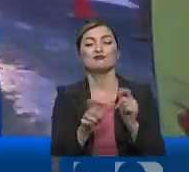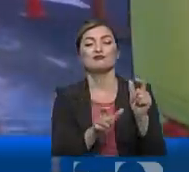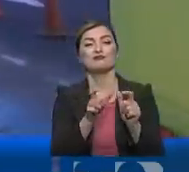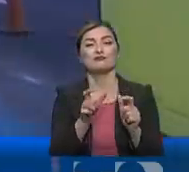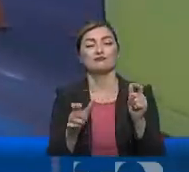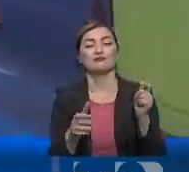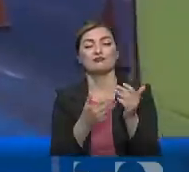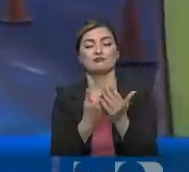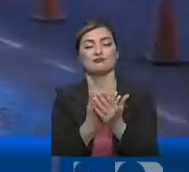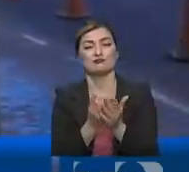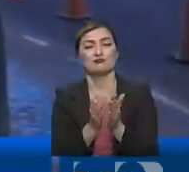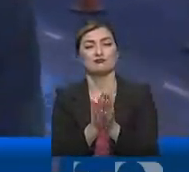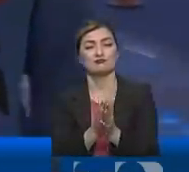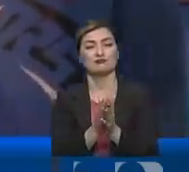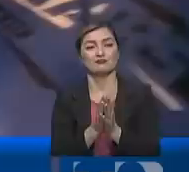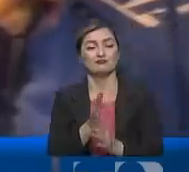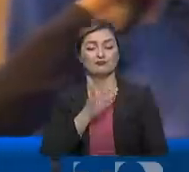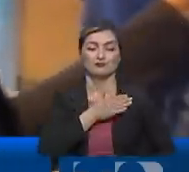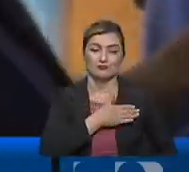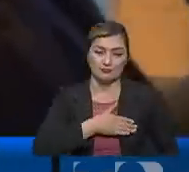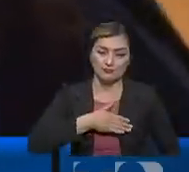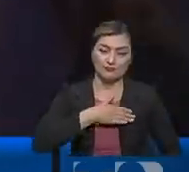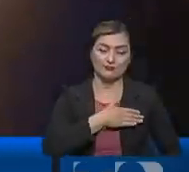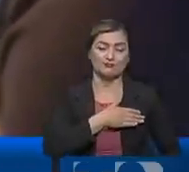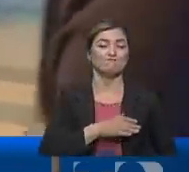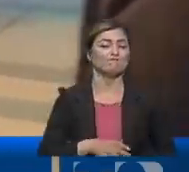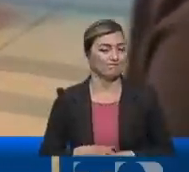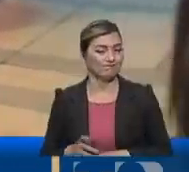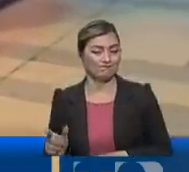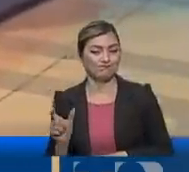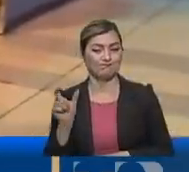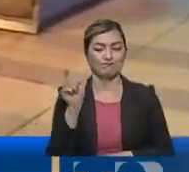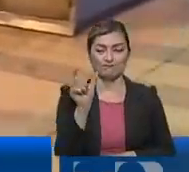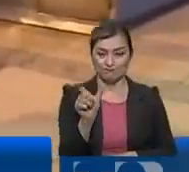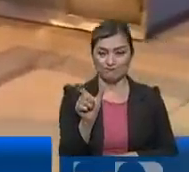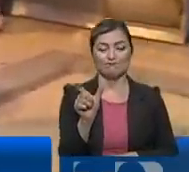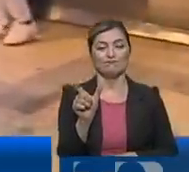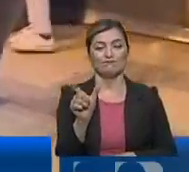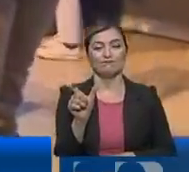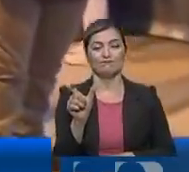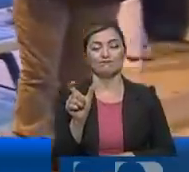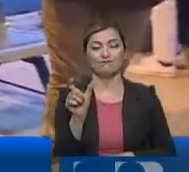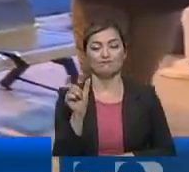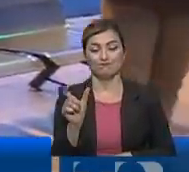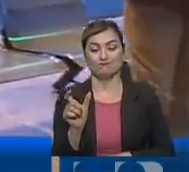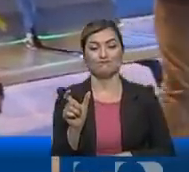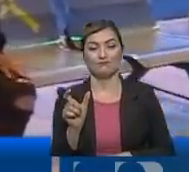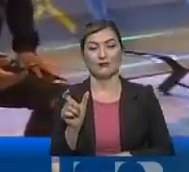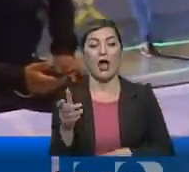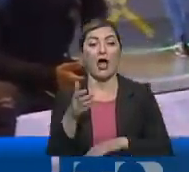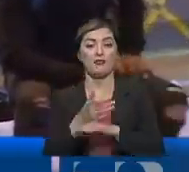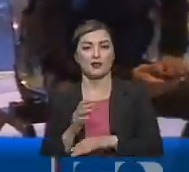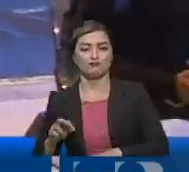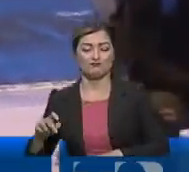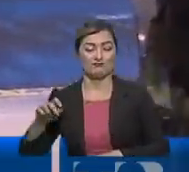le pedimos a todos los usuarios que, por favor, nos ayuden también ayudando con el teniendo el carnet de vacunación en la mano para